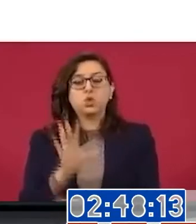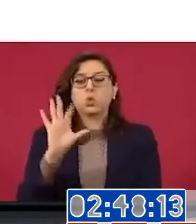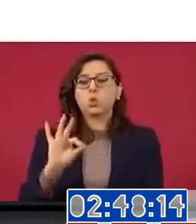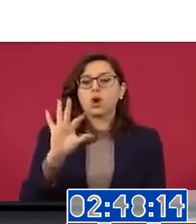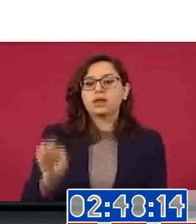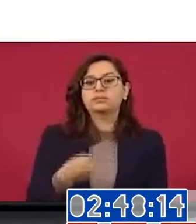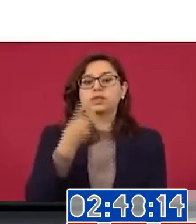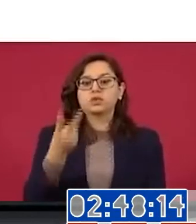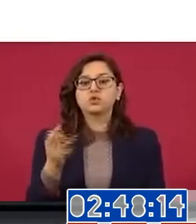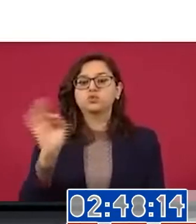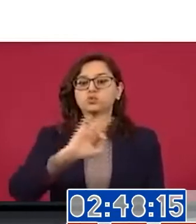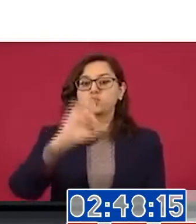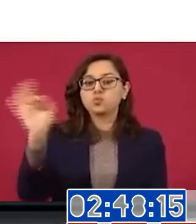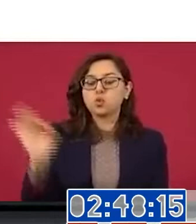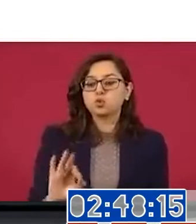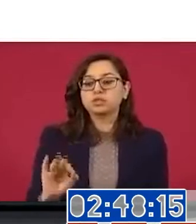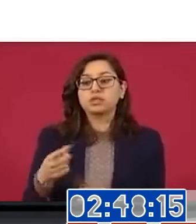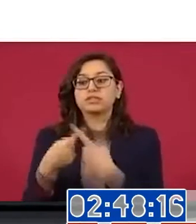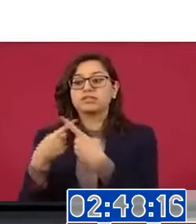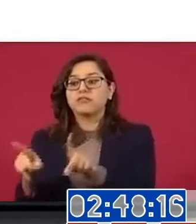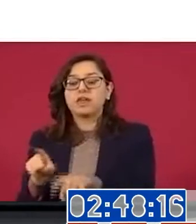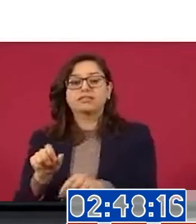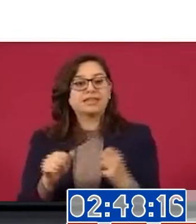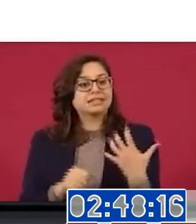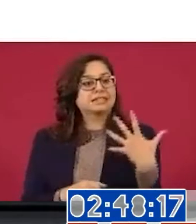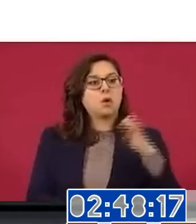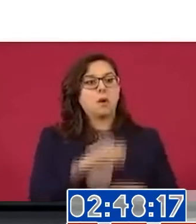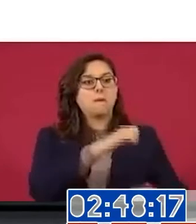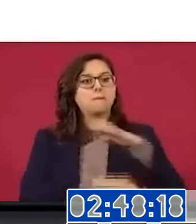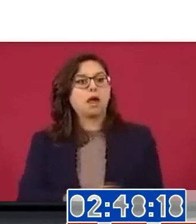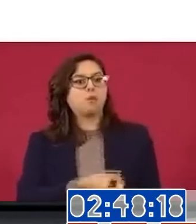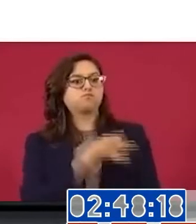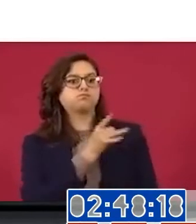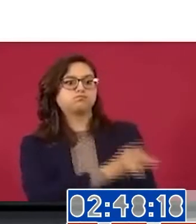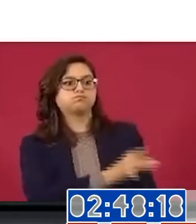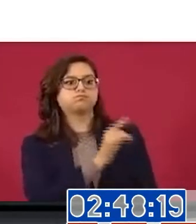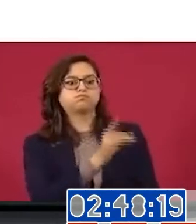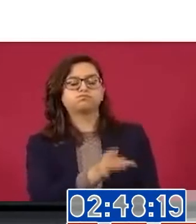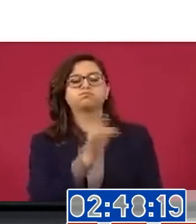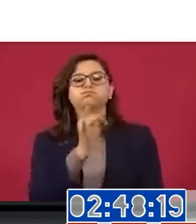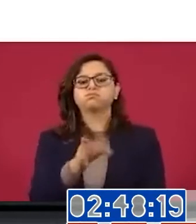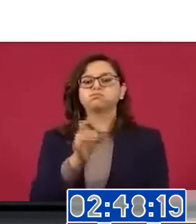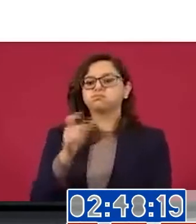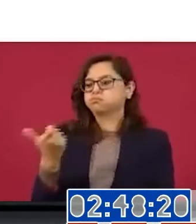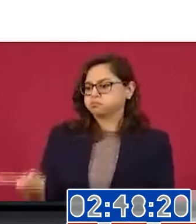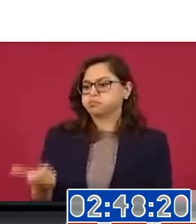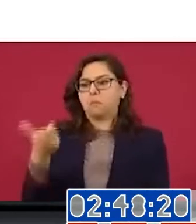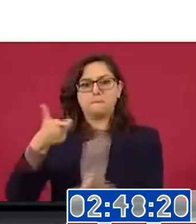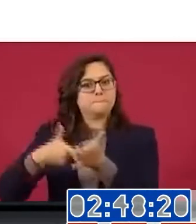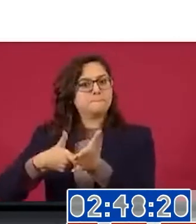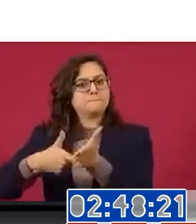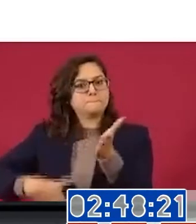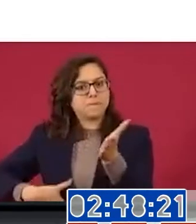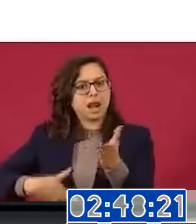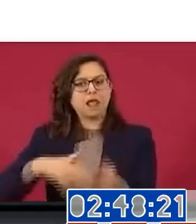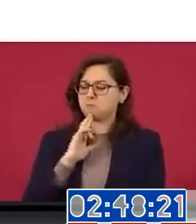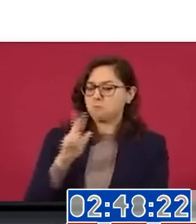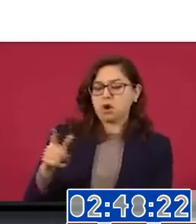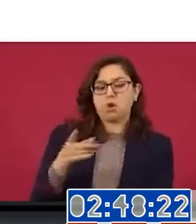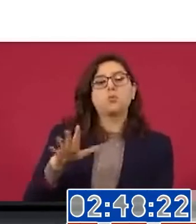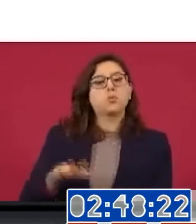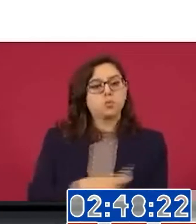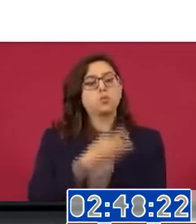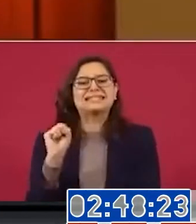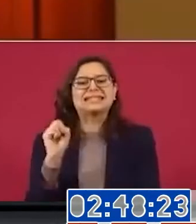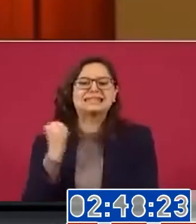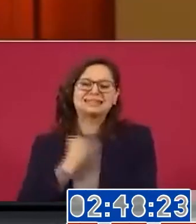se presenta en la oficina del fiscal general de Texas y presenta una denuncia por estas fallas que se cometieron tanto